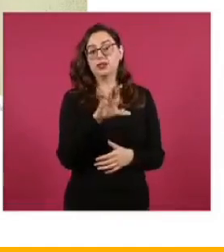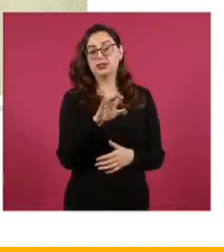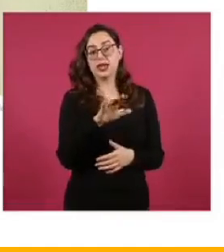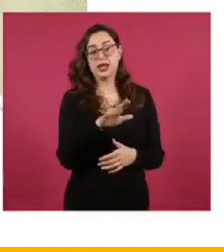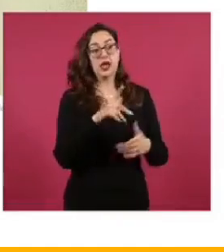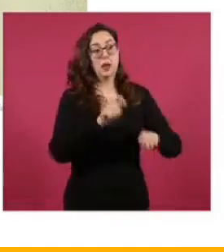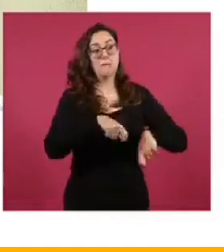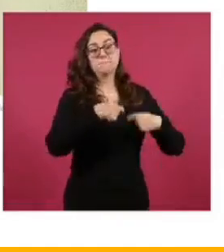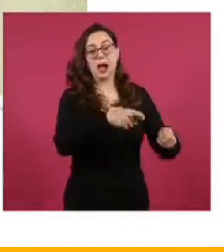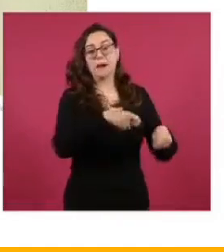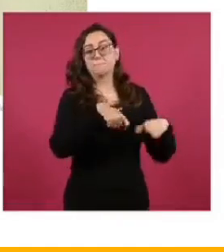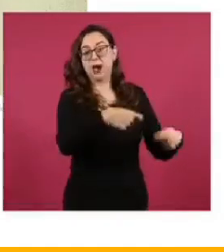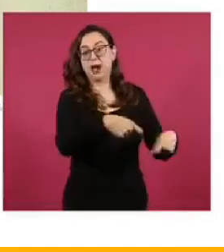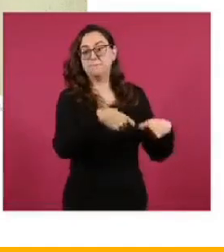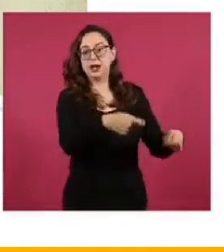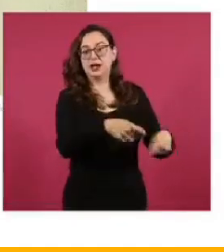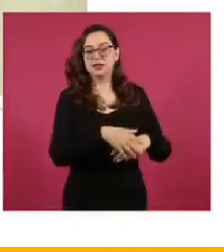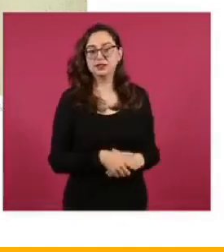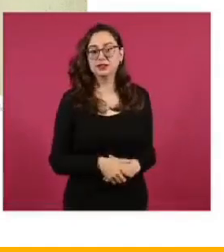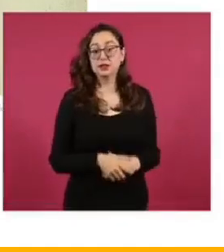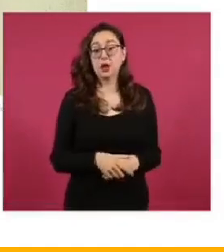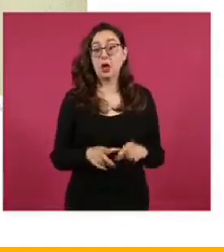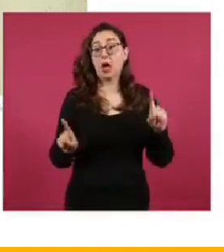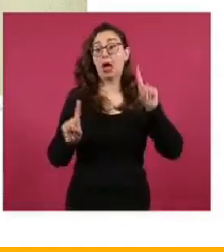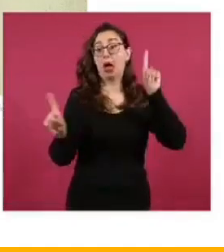Fíjense cómo manejó